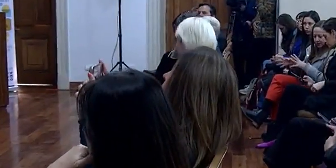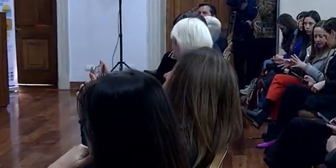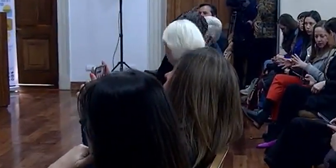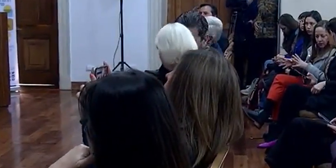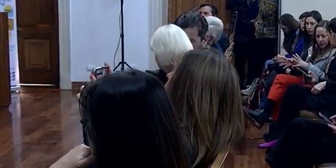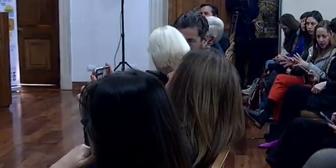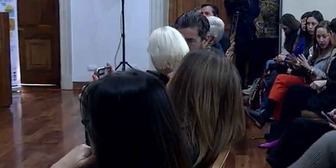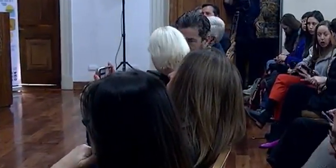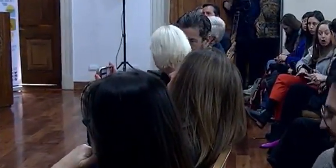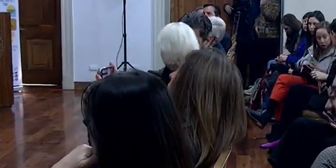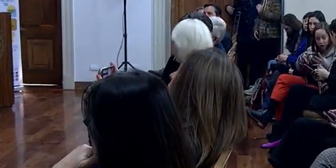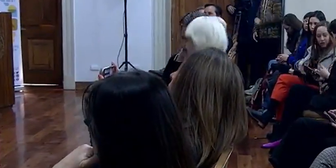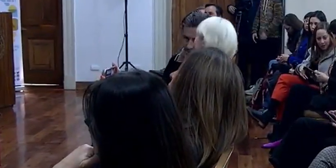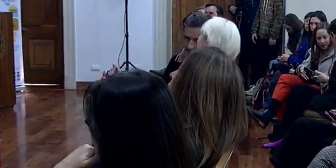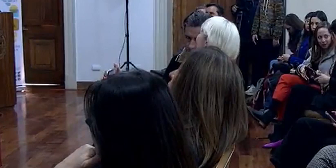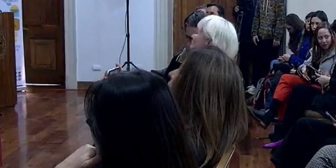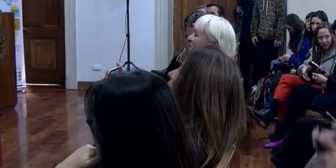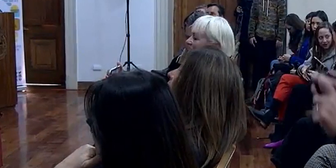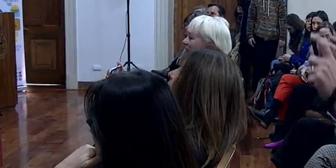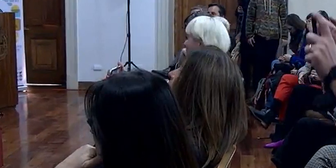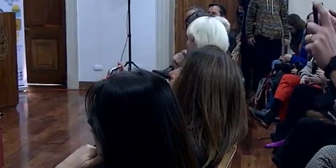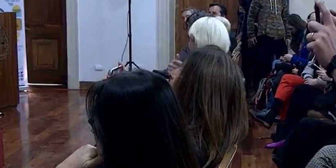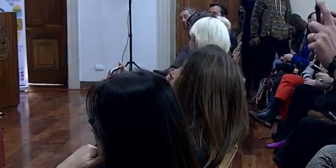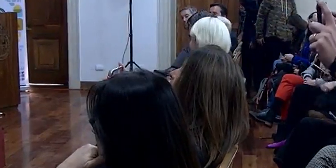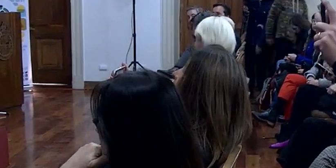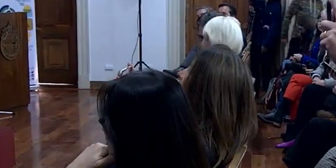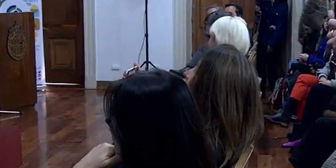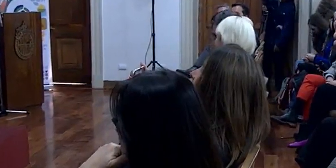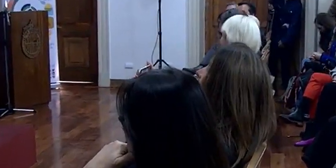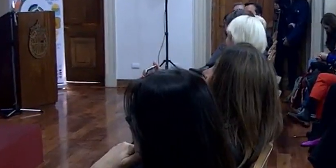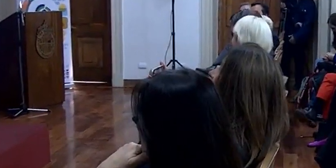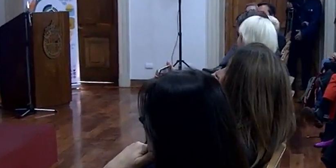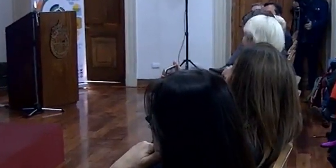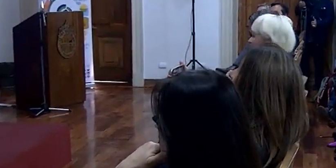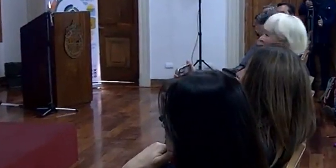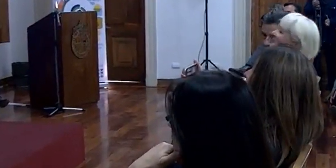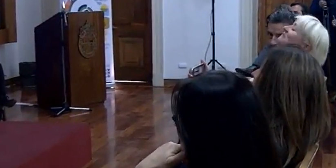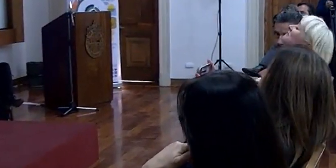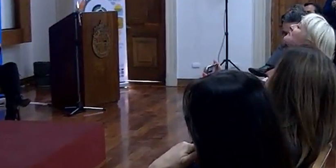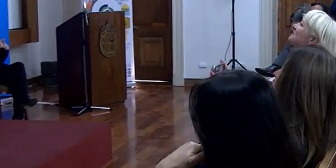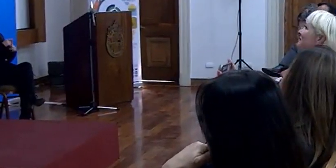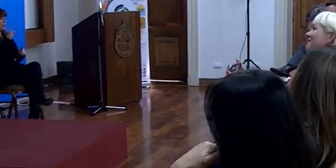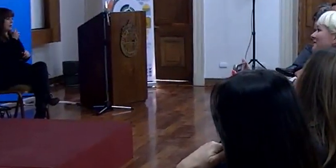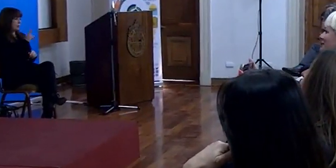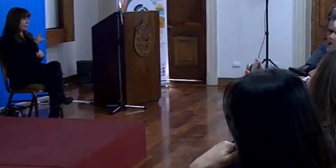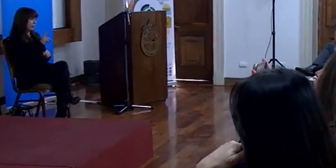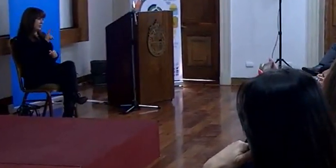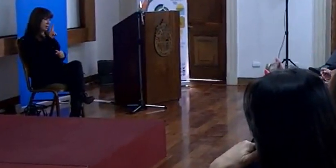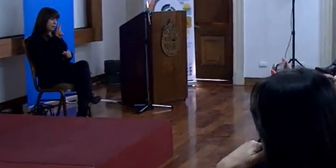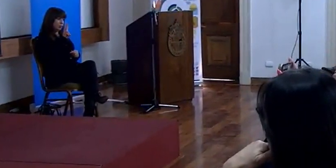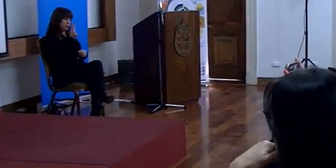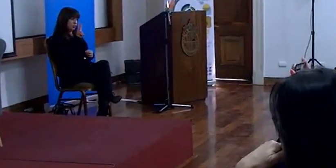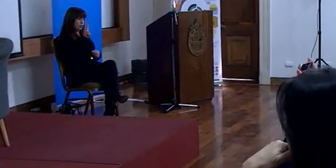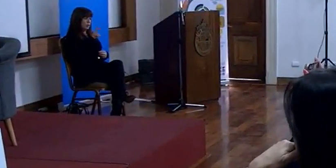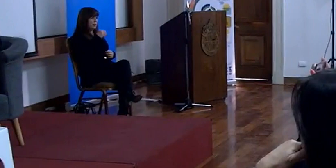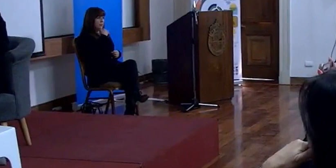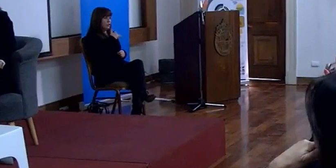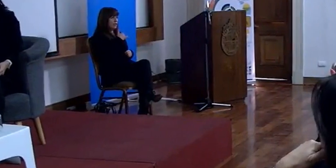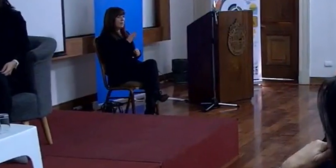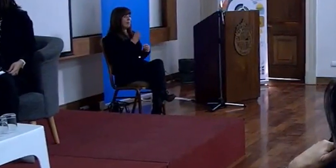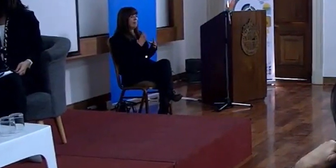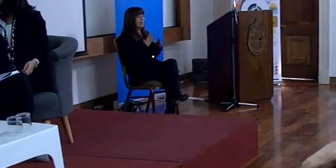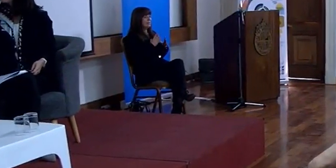Bueno, la idea es poder conversar. Yo solo comentar que nos han llegado, además de preguntas, muchas felicitaciones